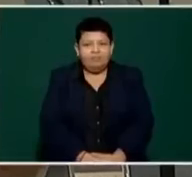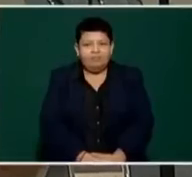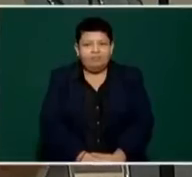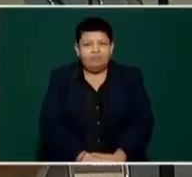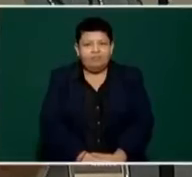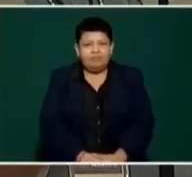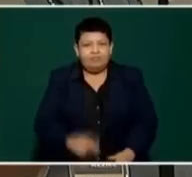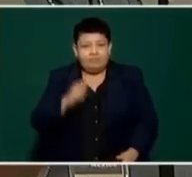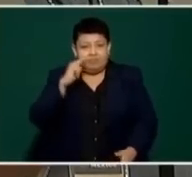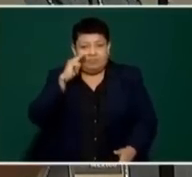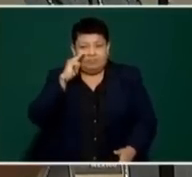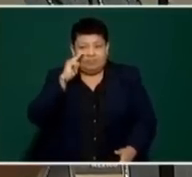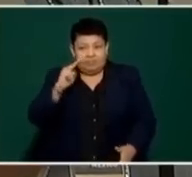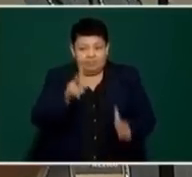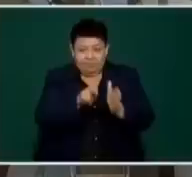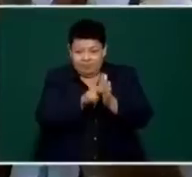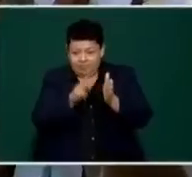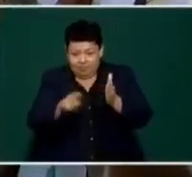Vean las columnas.